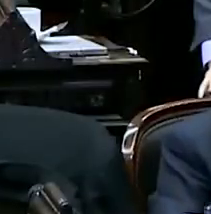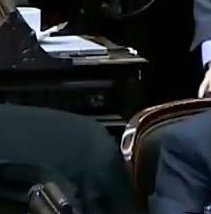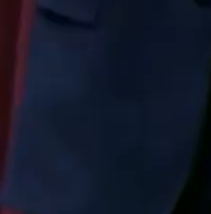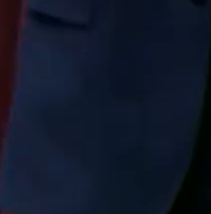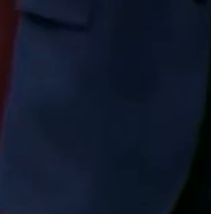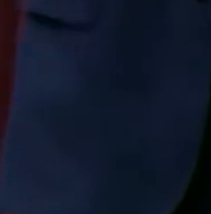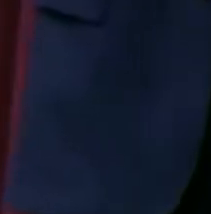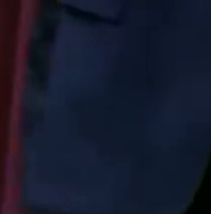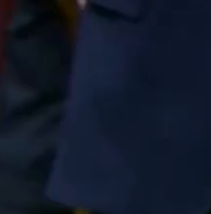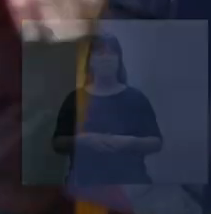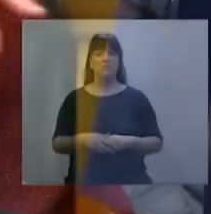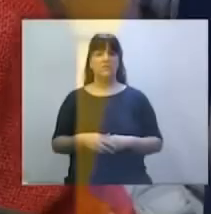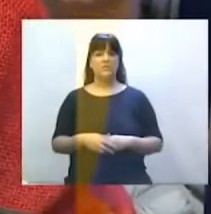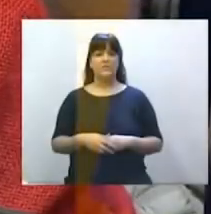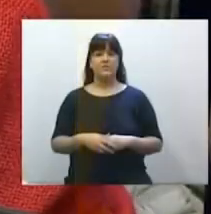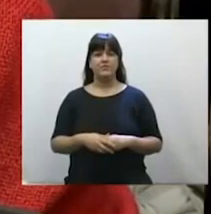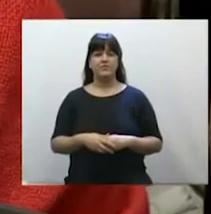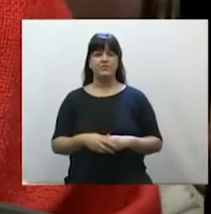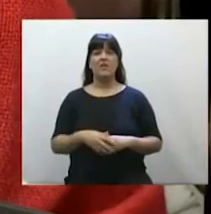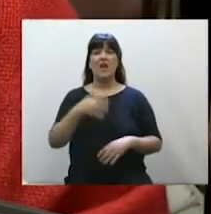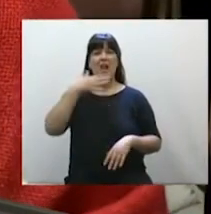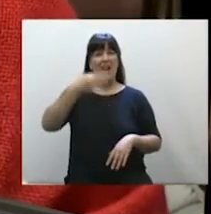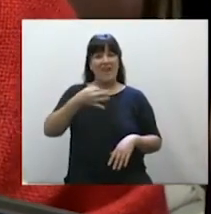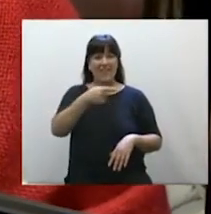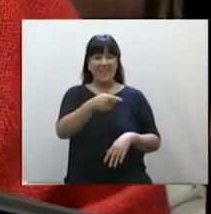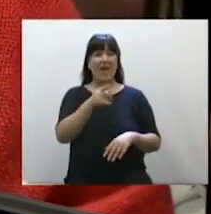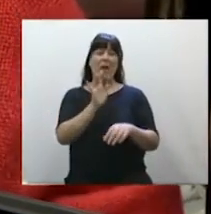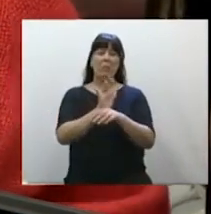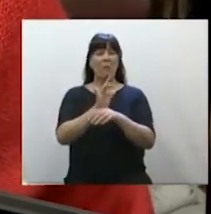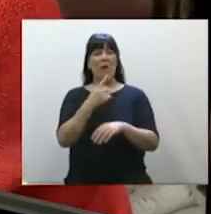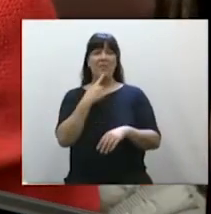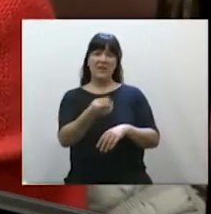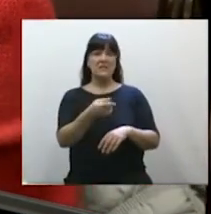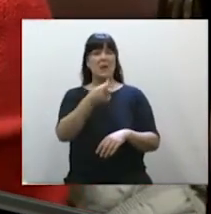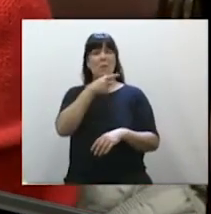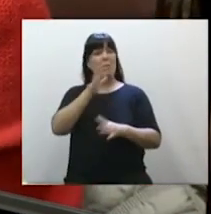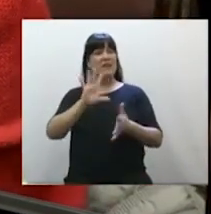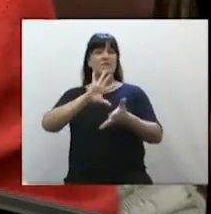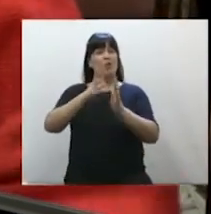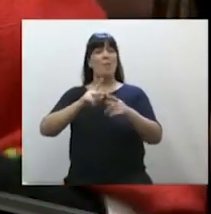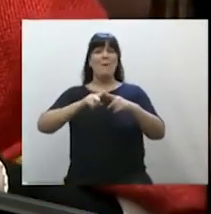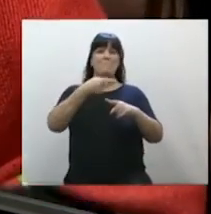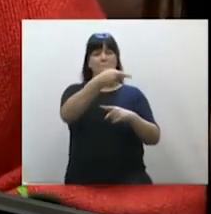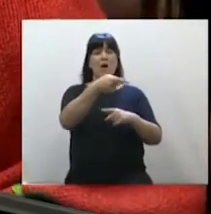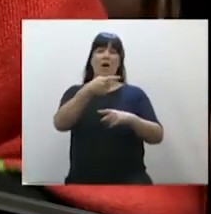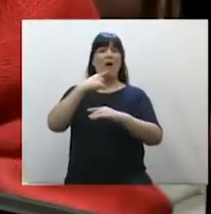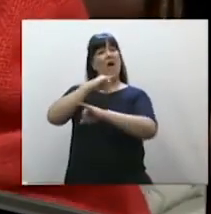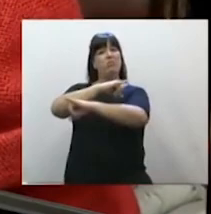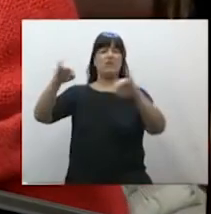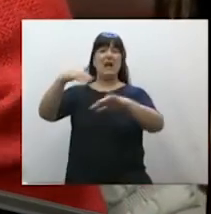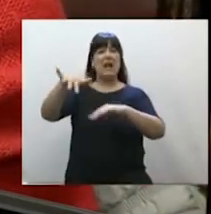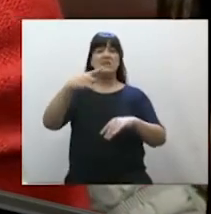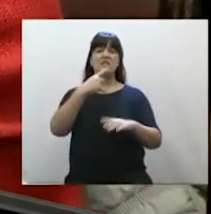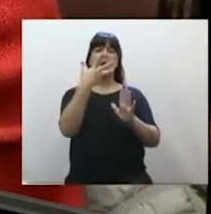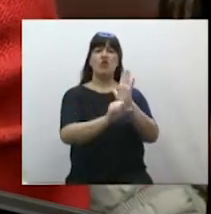Resulta afirmativo. Que plantearse la consigna como consigna política en la calle de aborto sí y aborto no y salvemos las